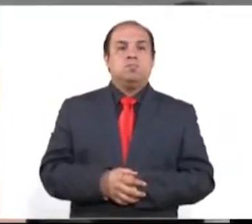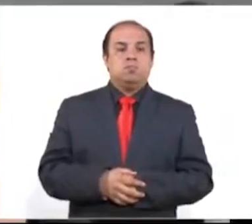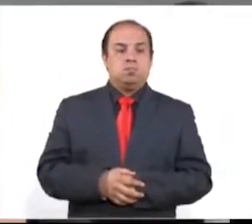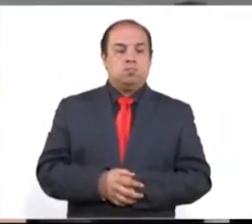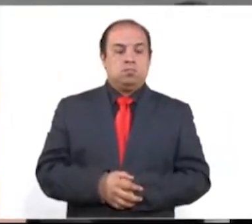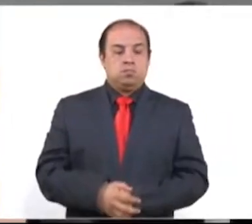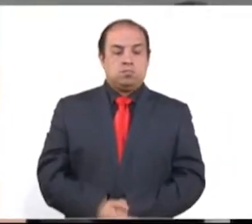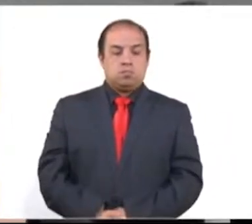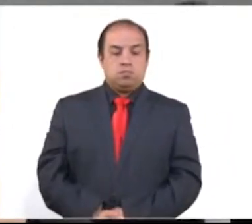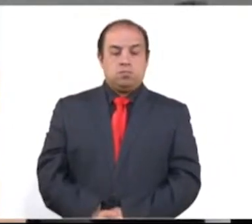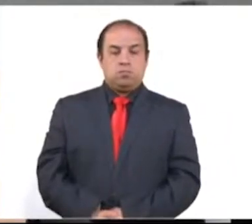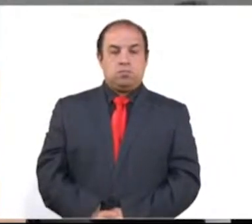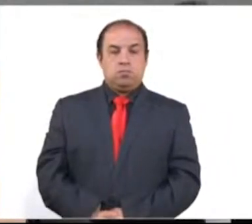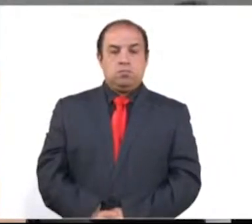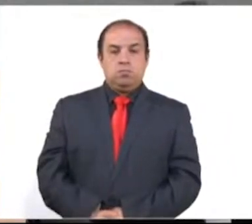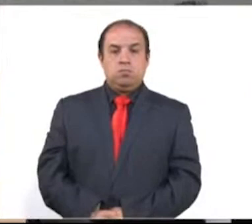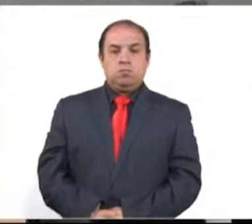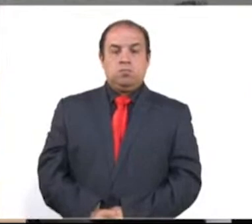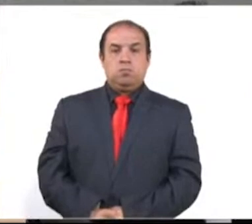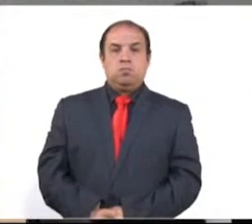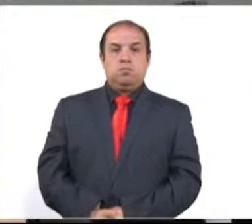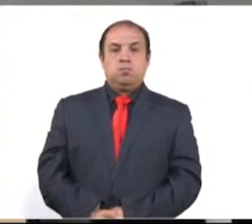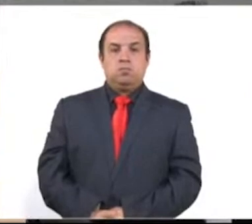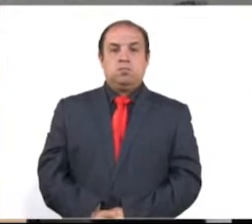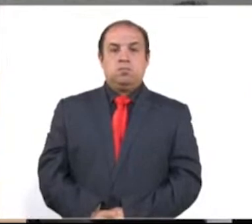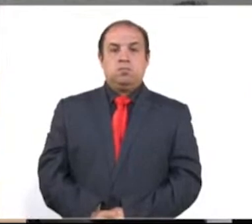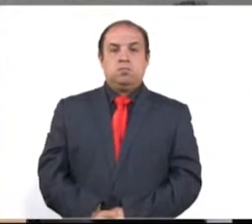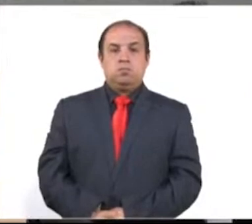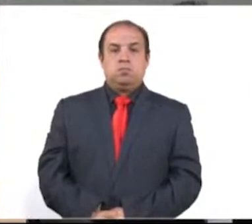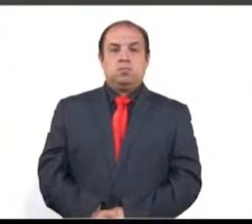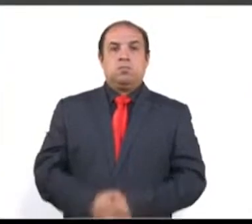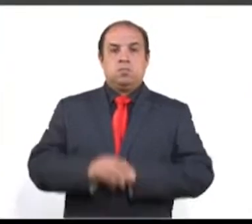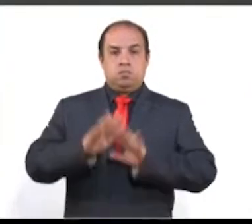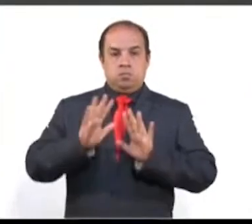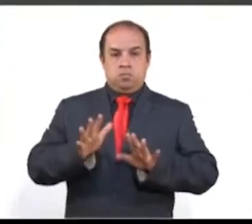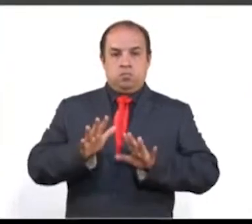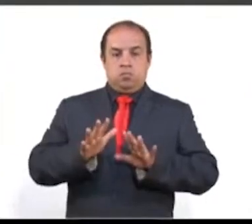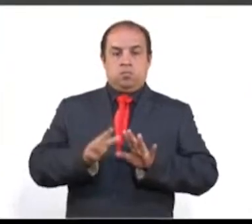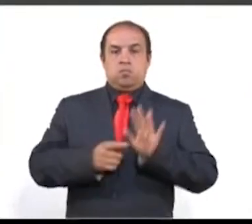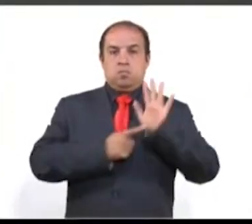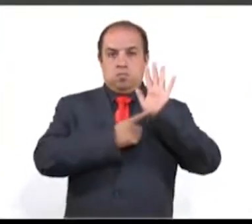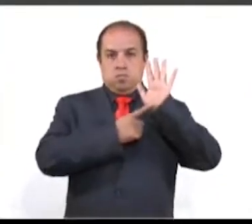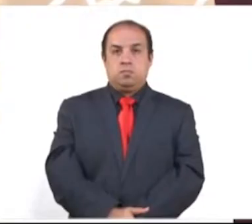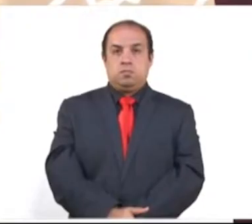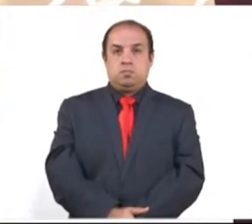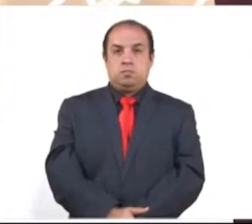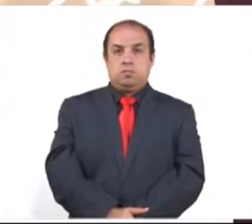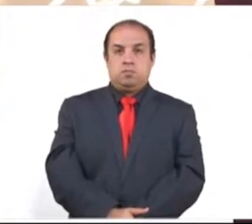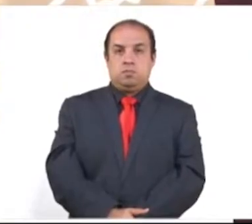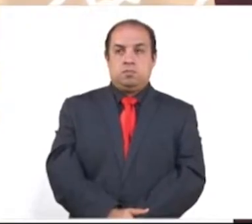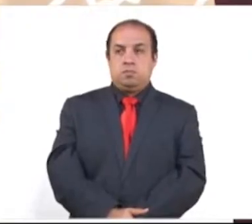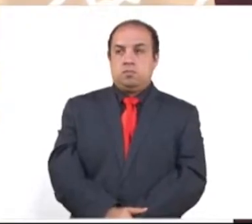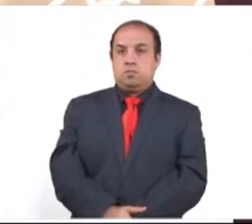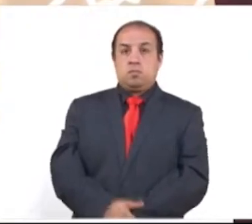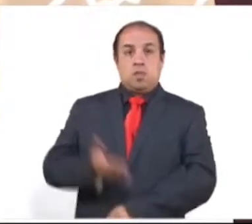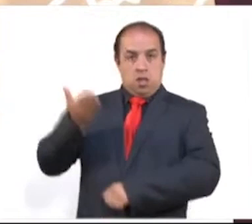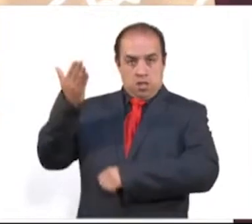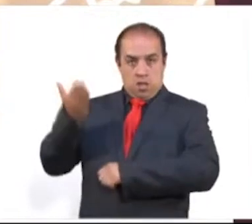república pues mencionó que hay una presunta relación del feminicida con el fiscal de Morelos Uriel Carmona Gándara